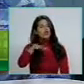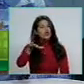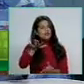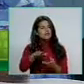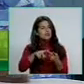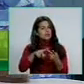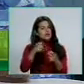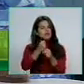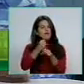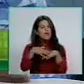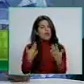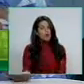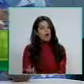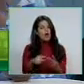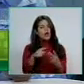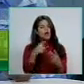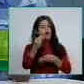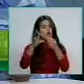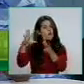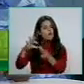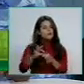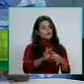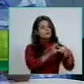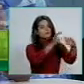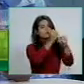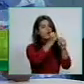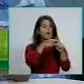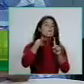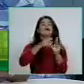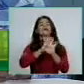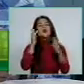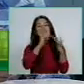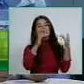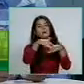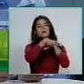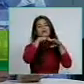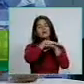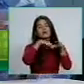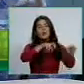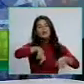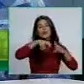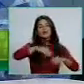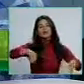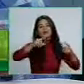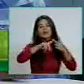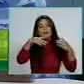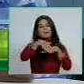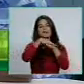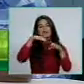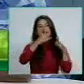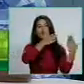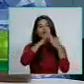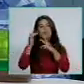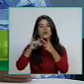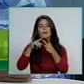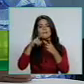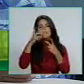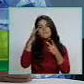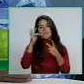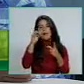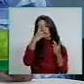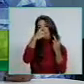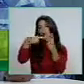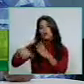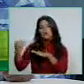el encadenamiento productivo, y has venido haciendo algunas articulaciones, tanto con Agricultura y Tierra, Ministerio de las Comunas, entre otras instituciones, además instituciones del